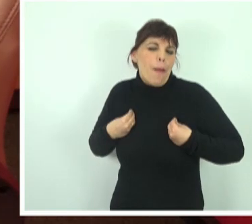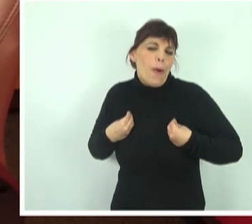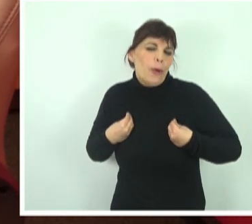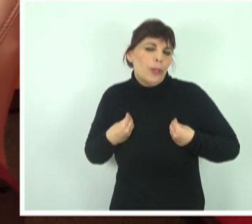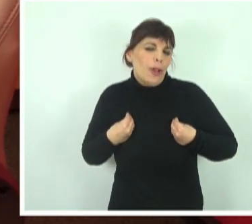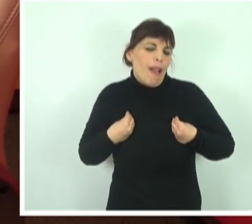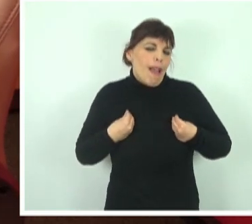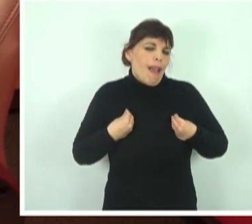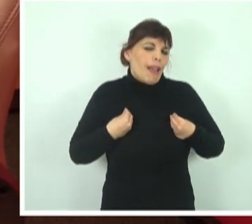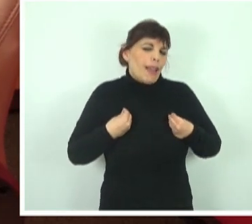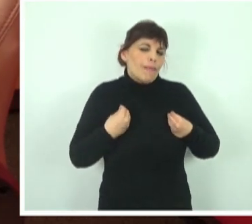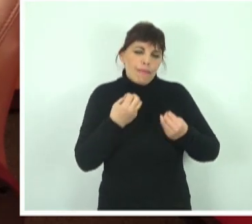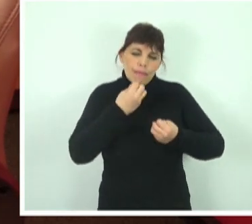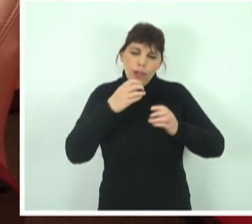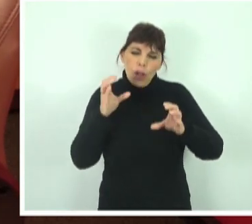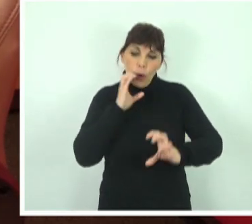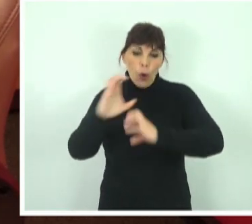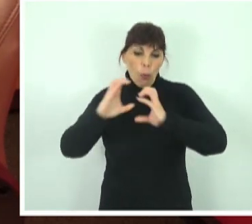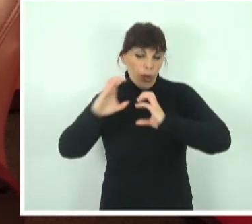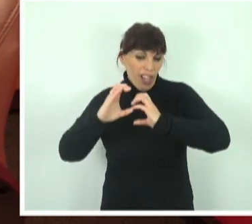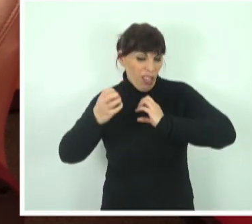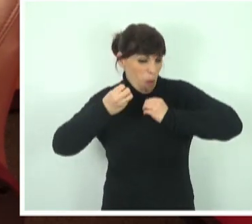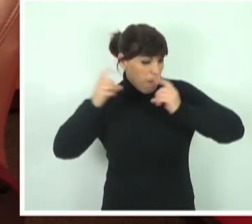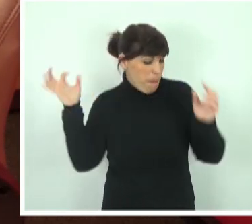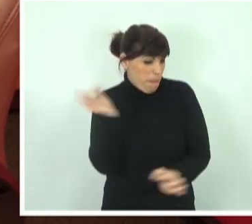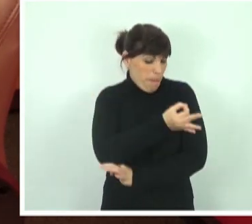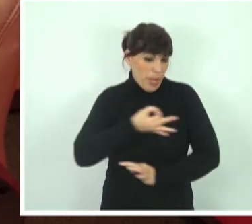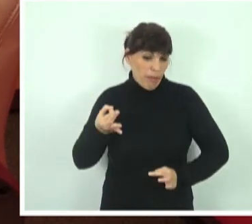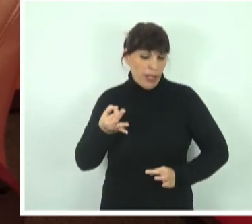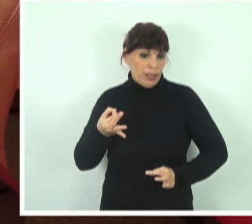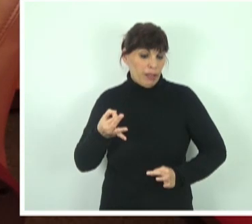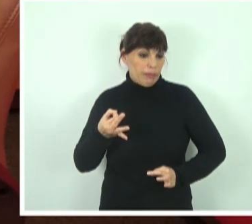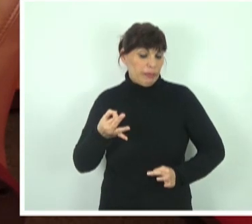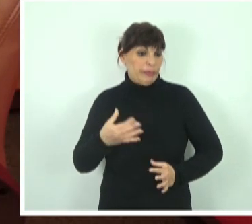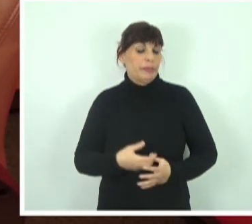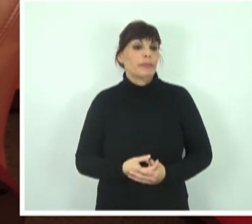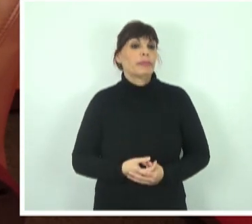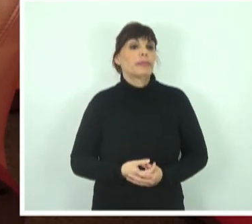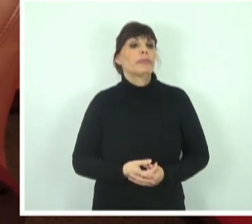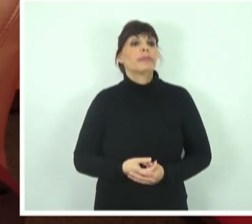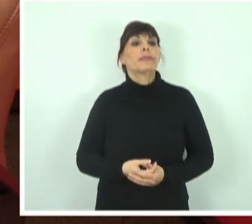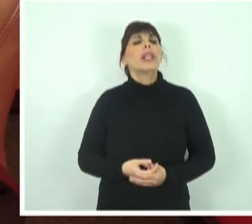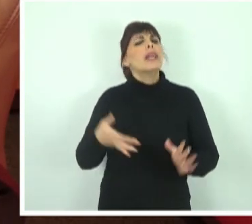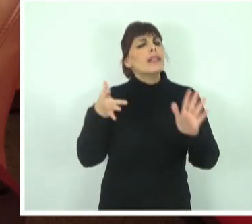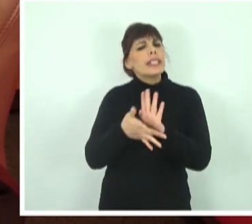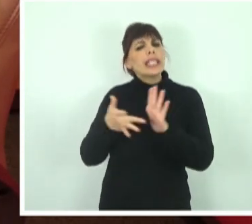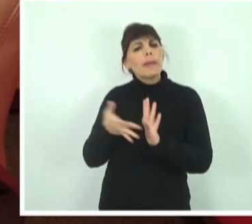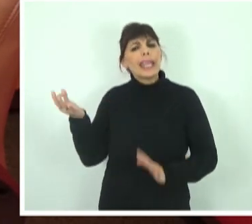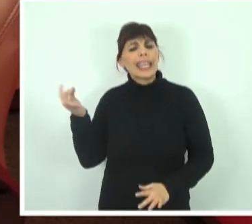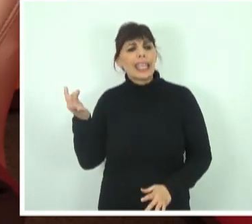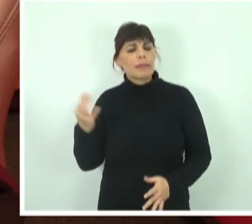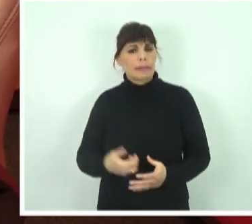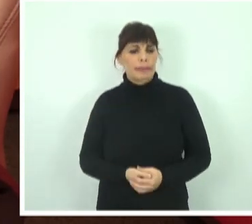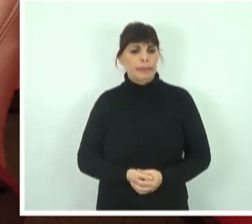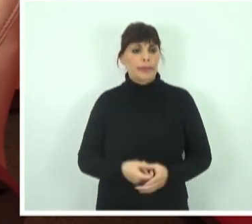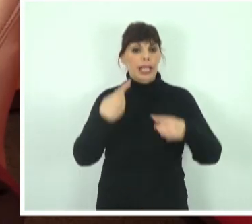palabra armonía es griega, pero describe algo muy bueno.